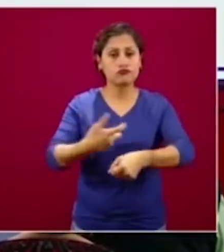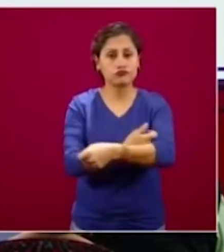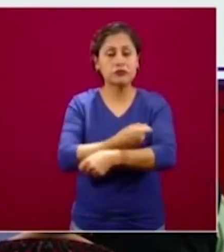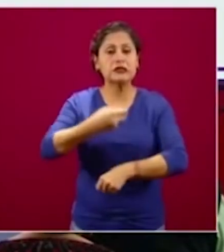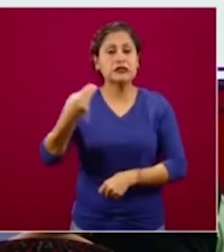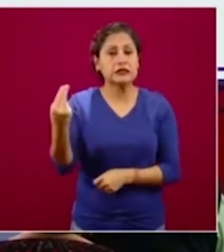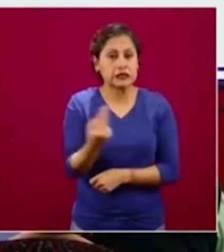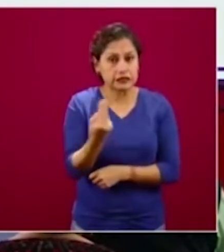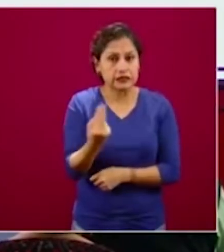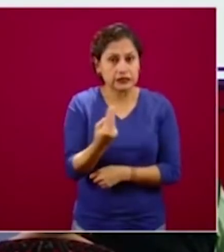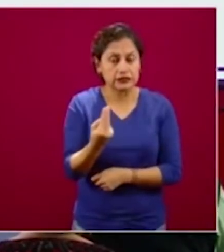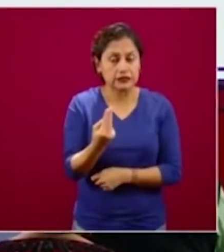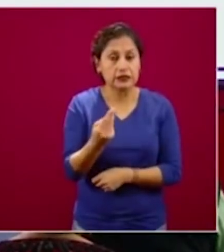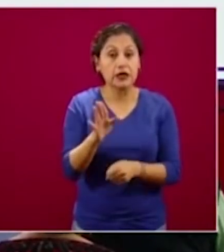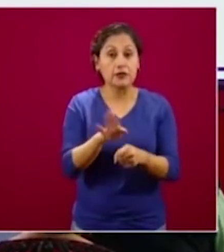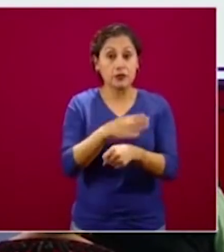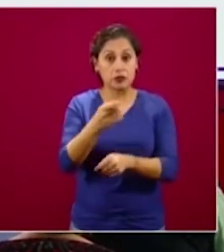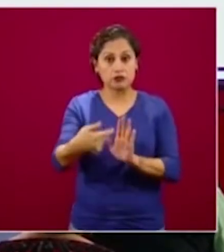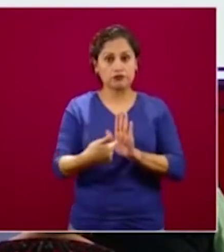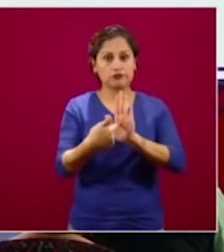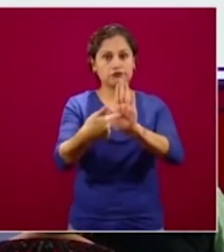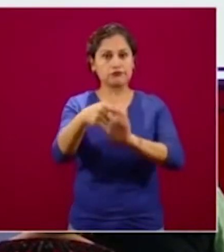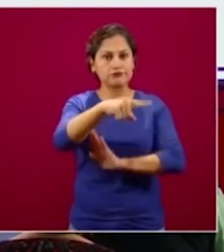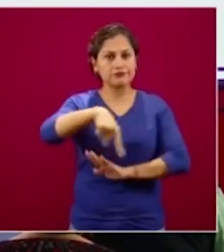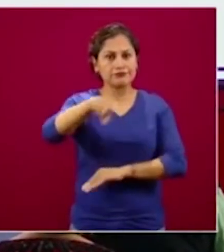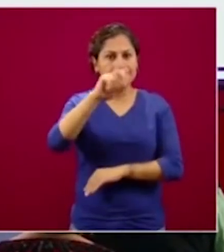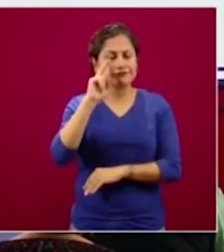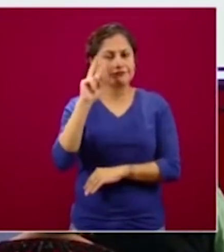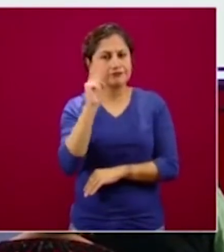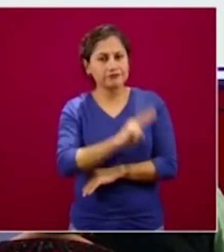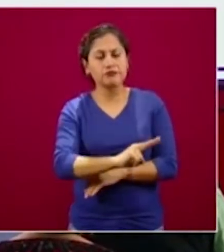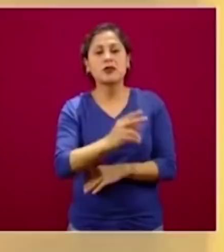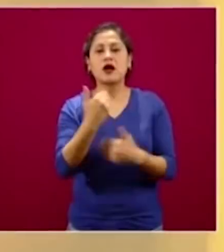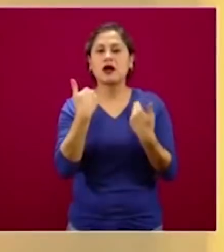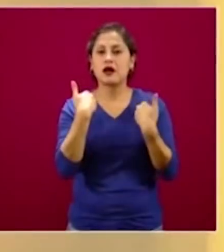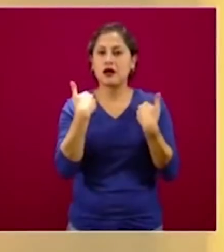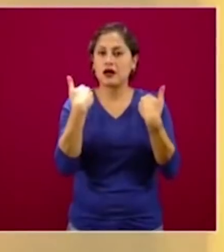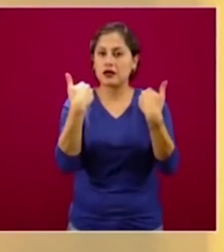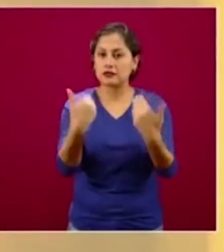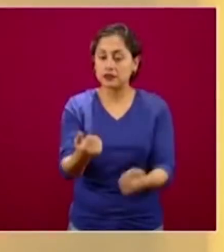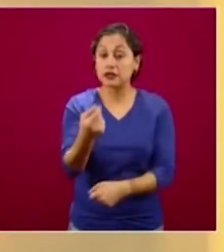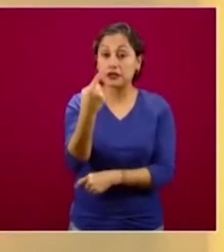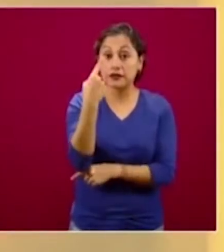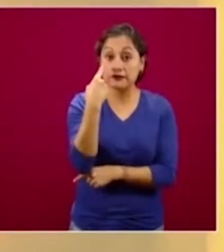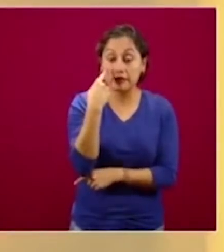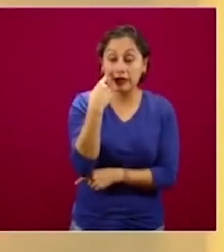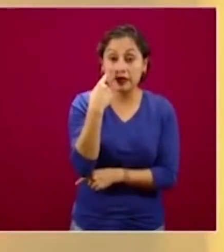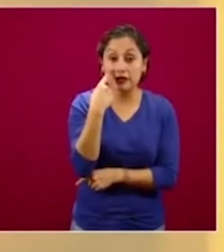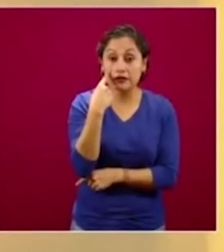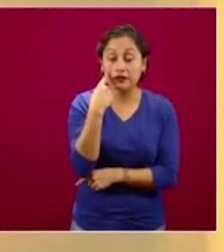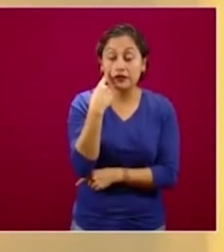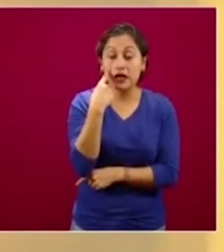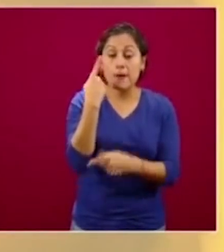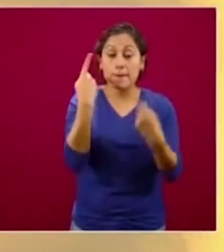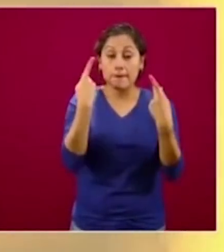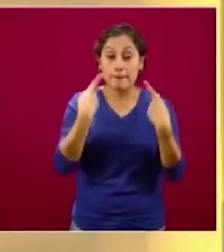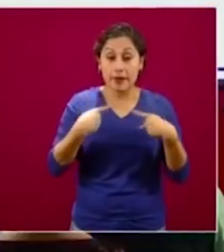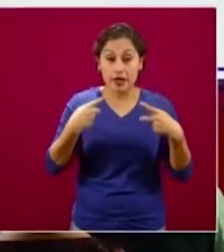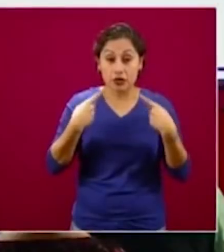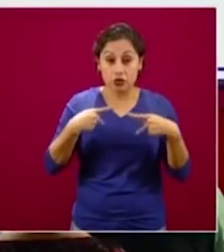que también generemos una conciencia. No existe un ser humano que no pueda en cualquier